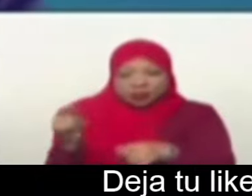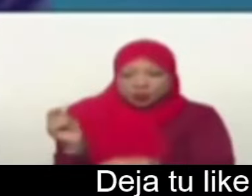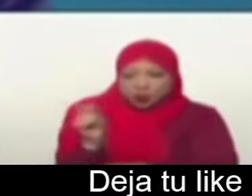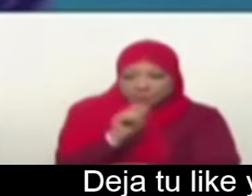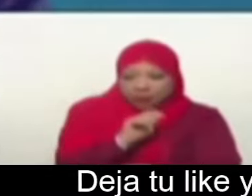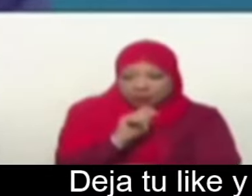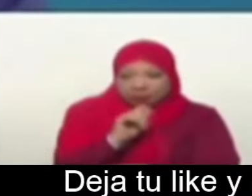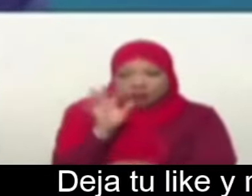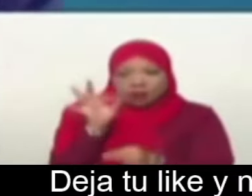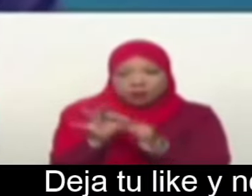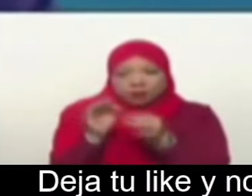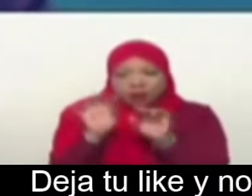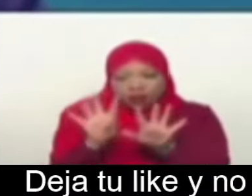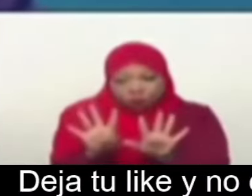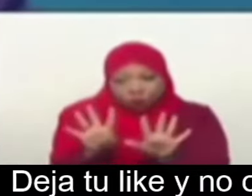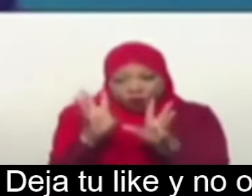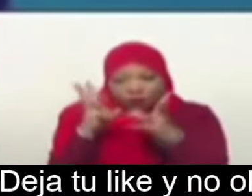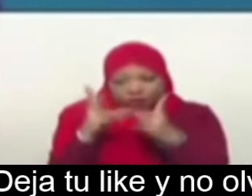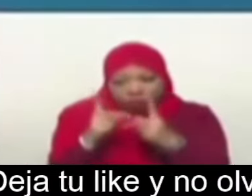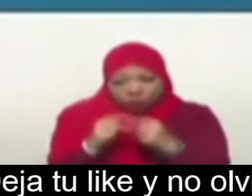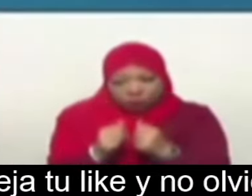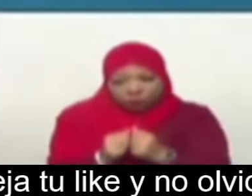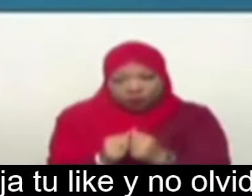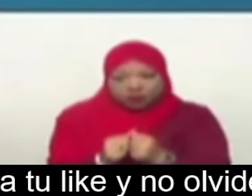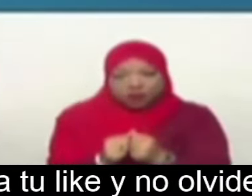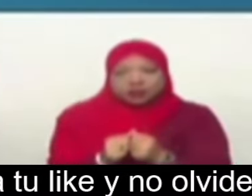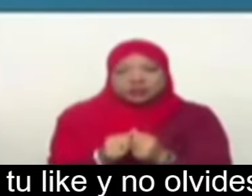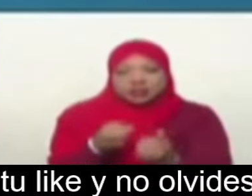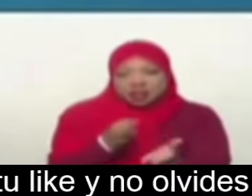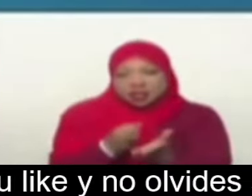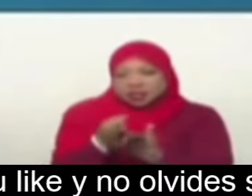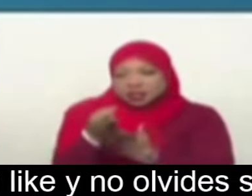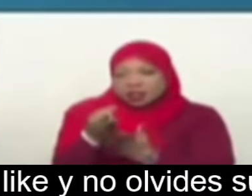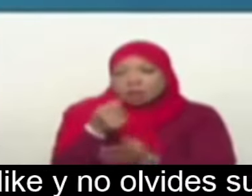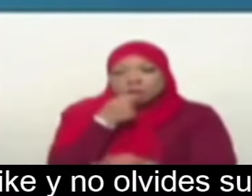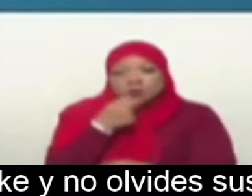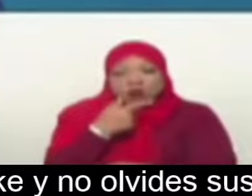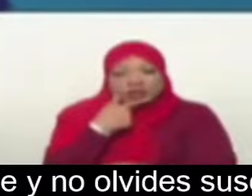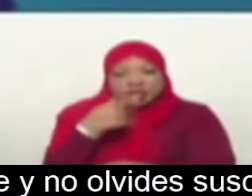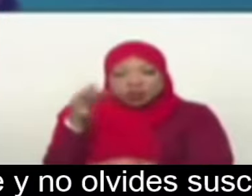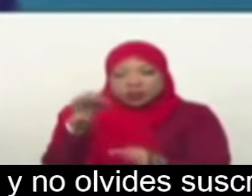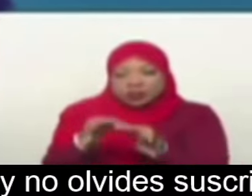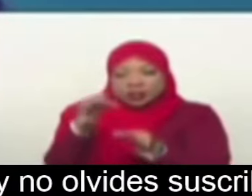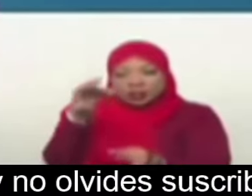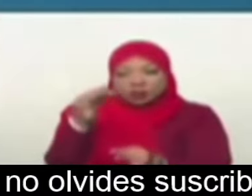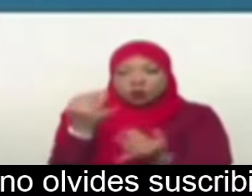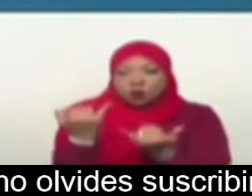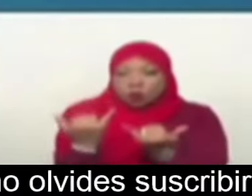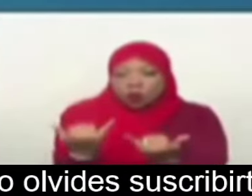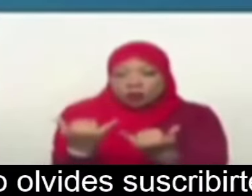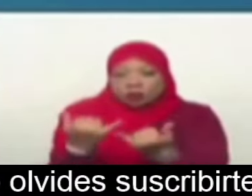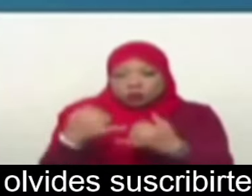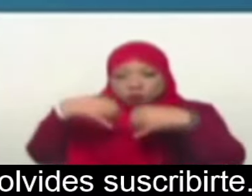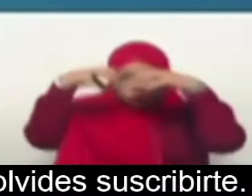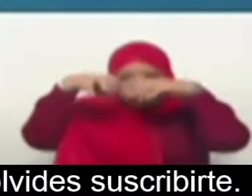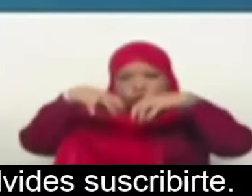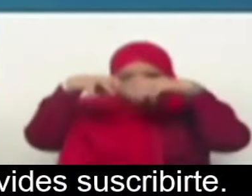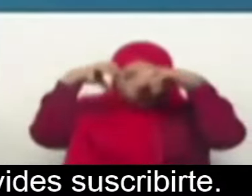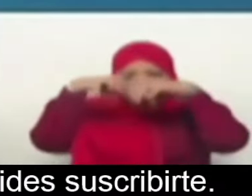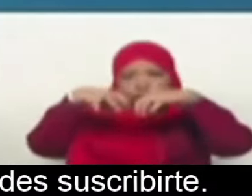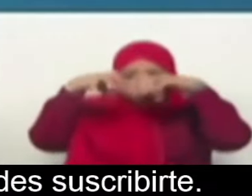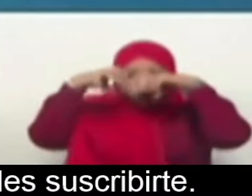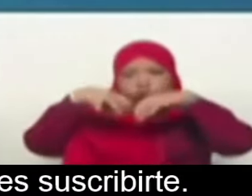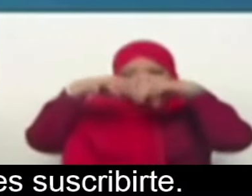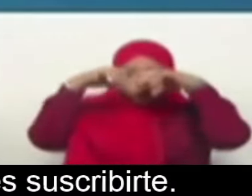el mes número 9. Siempre septiembre es bonito. Estamos en tiempo de lluvia, ha estado lloviendo